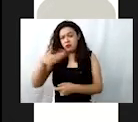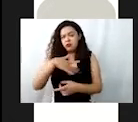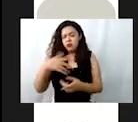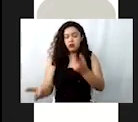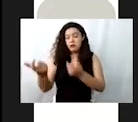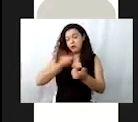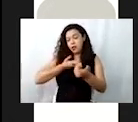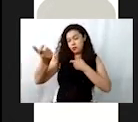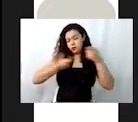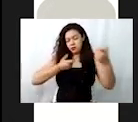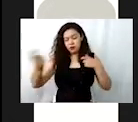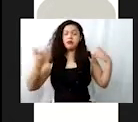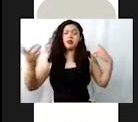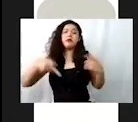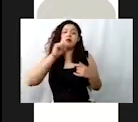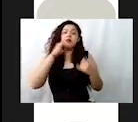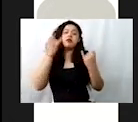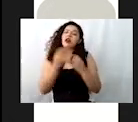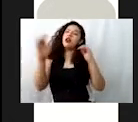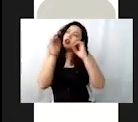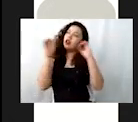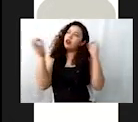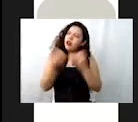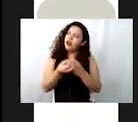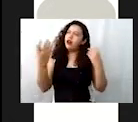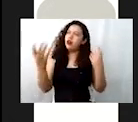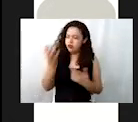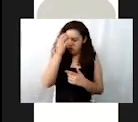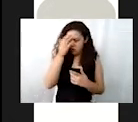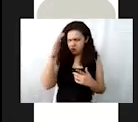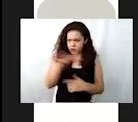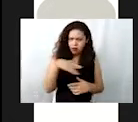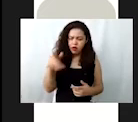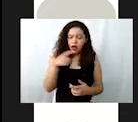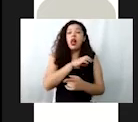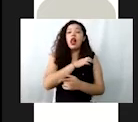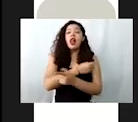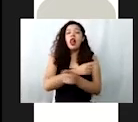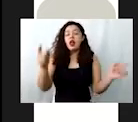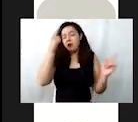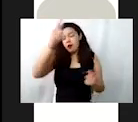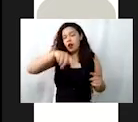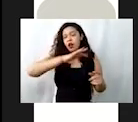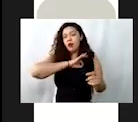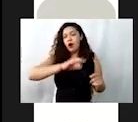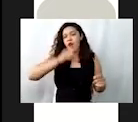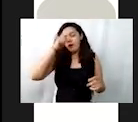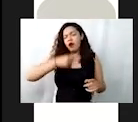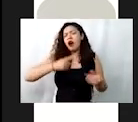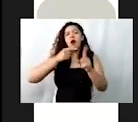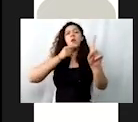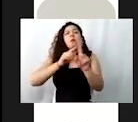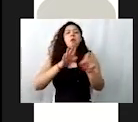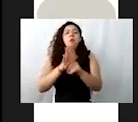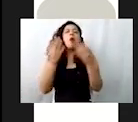pues esto también requiere que las organizaciones sepan que estos espacios están disponibles para ellas, pues si no, ¿qué sentido tiene, no? Todavía